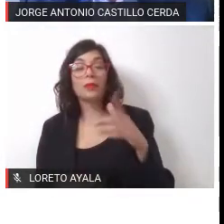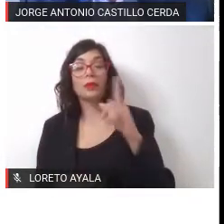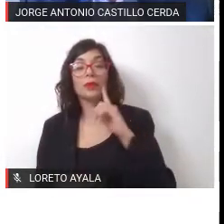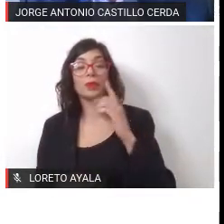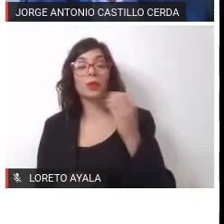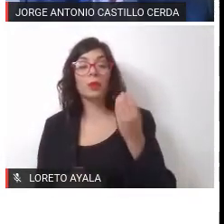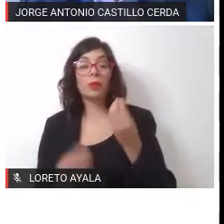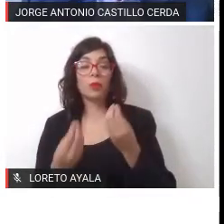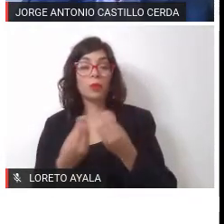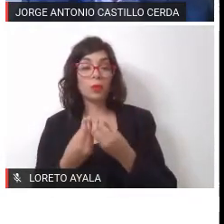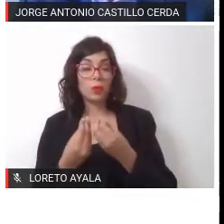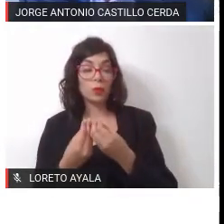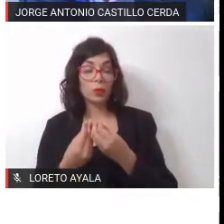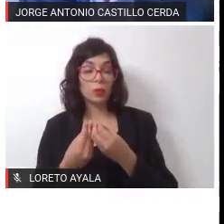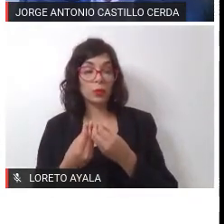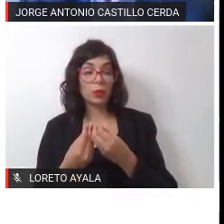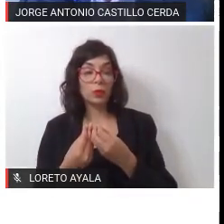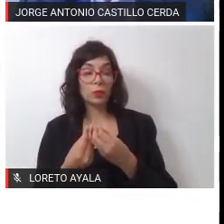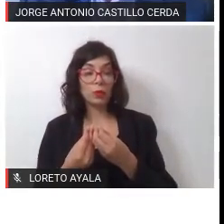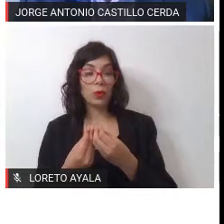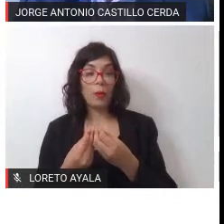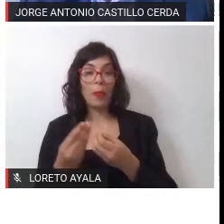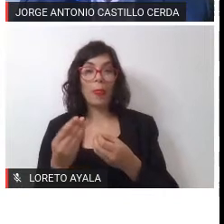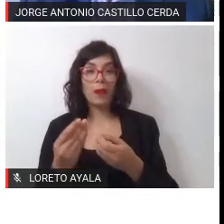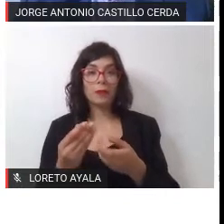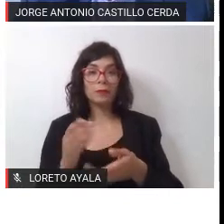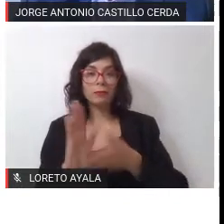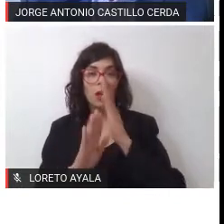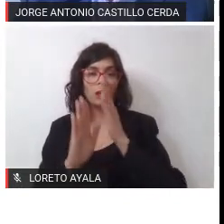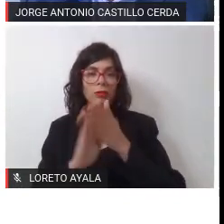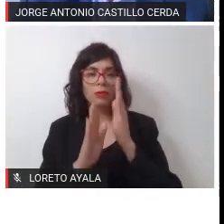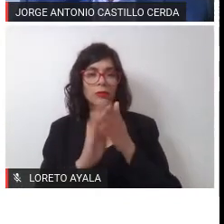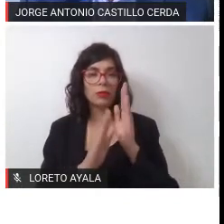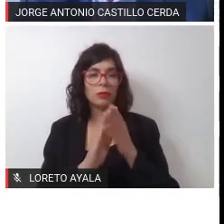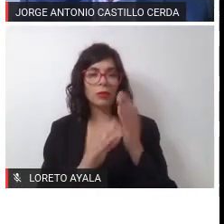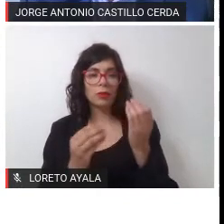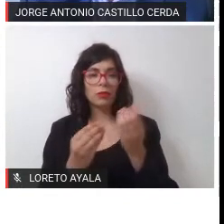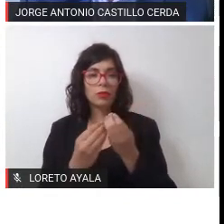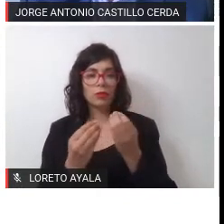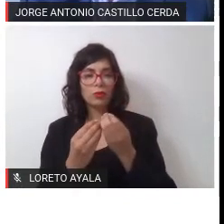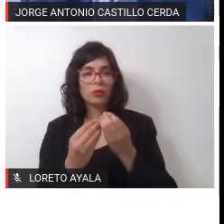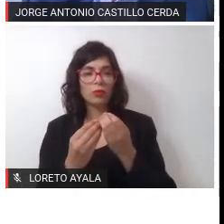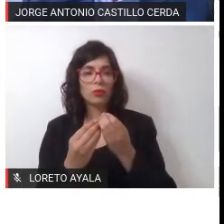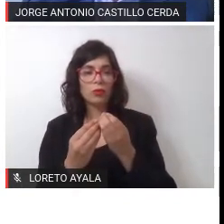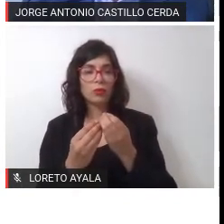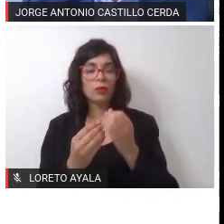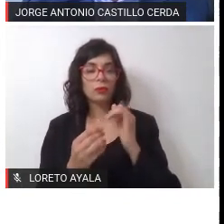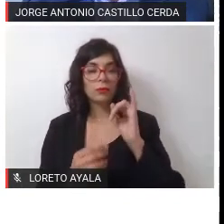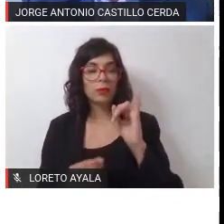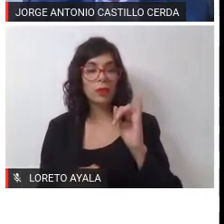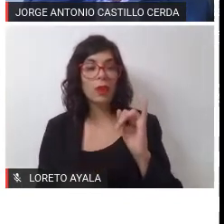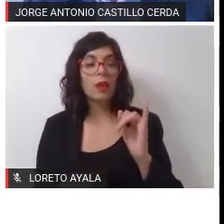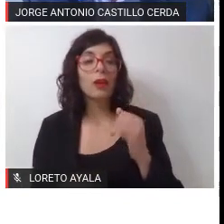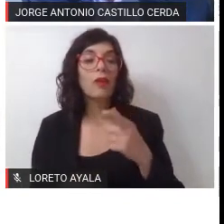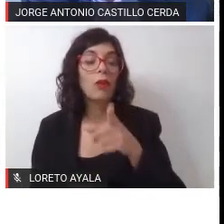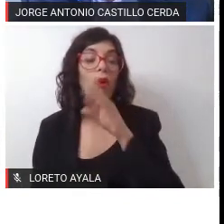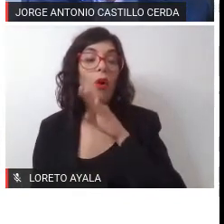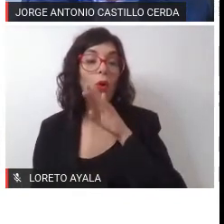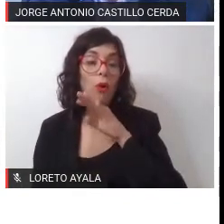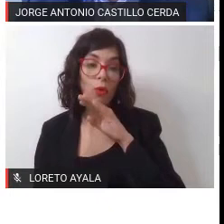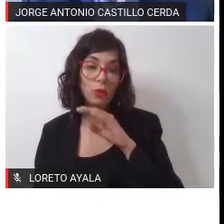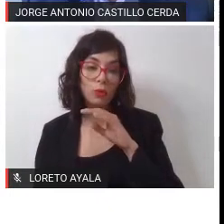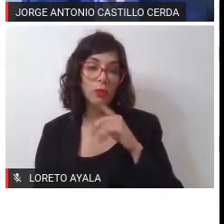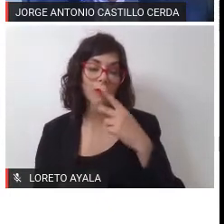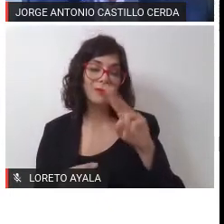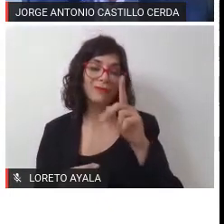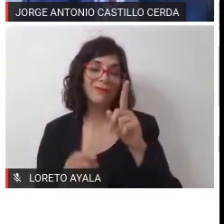multigrado, ha salido una enormidad de veces a salidas pedagógicas y usando de buena forma el recurso